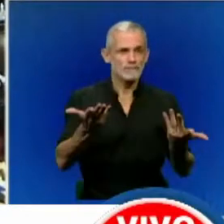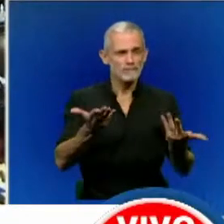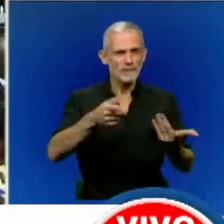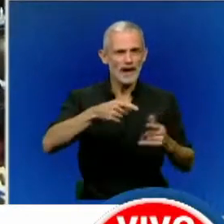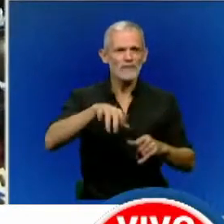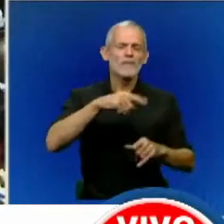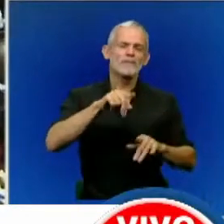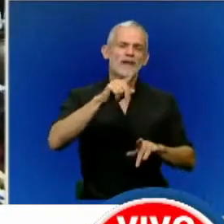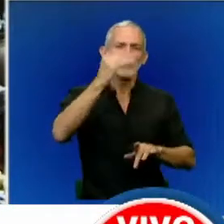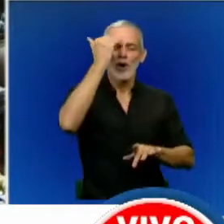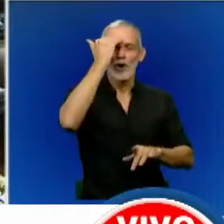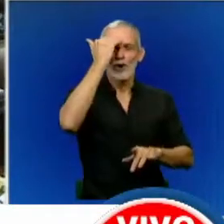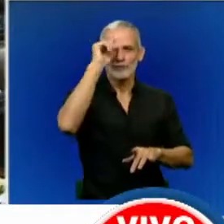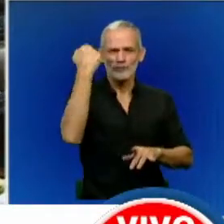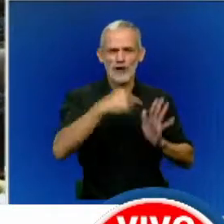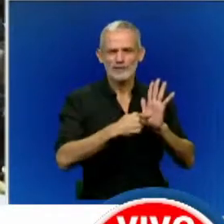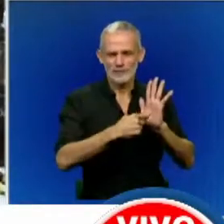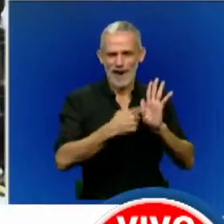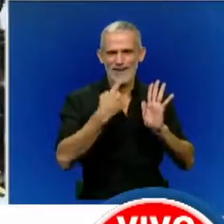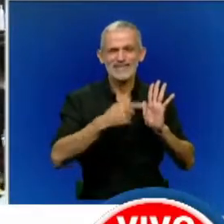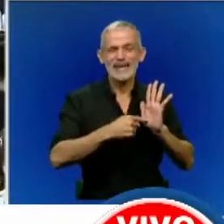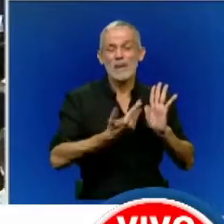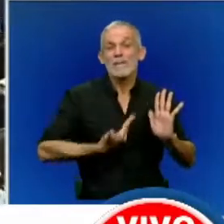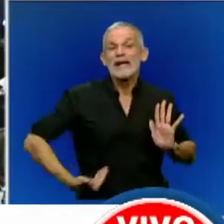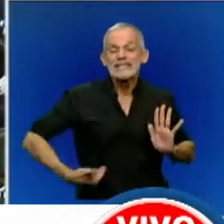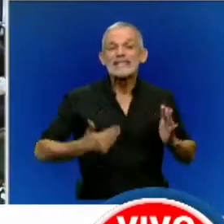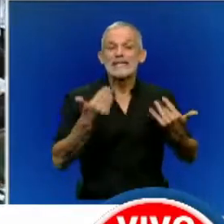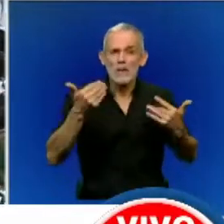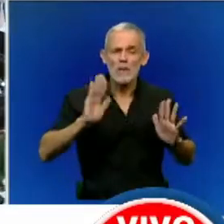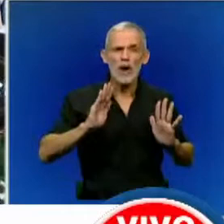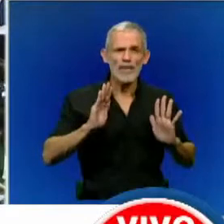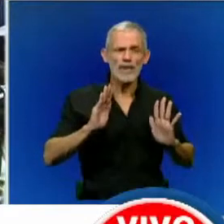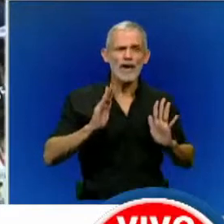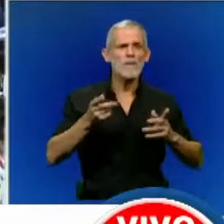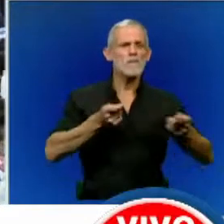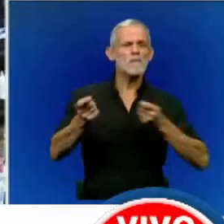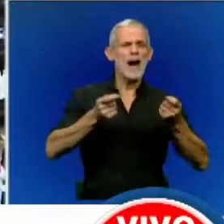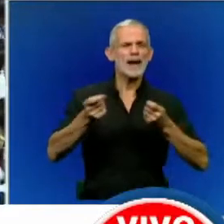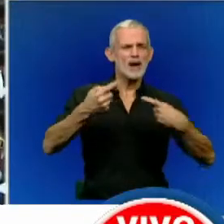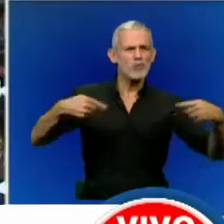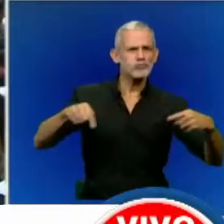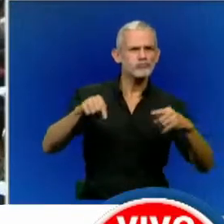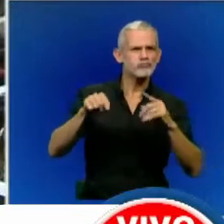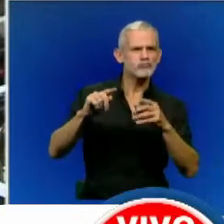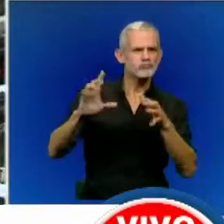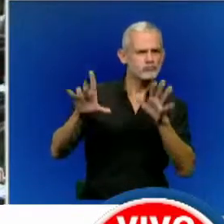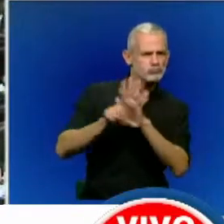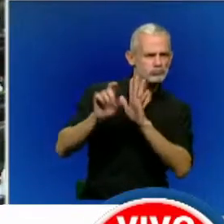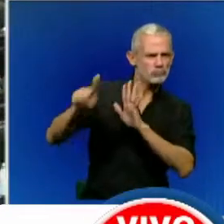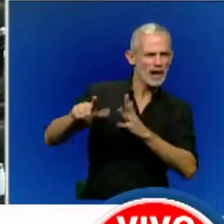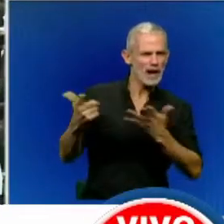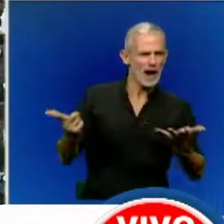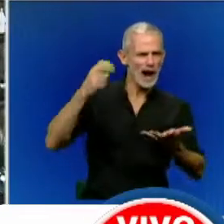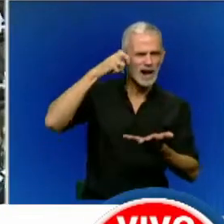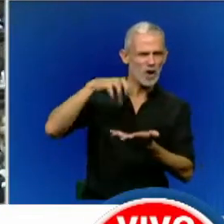tiene la Constitución para que el presidente pueda emitir disposiciones de carácter legislativo es que la